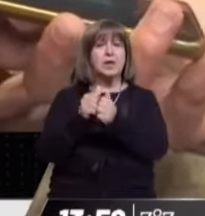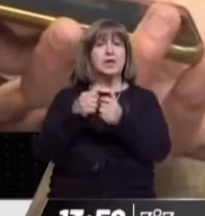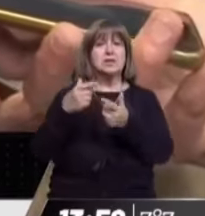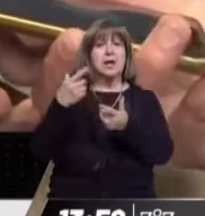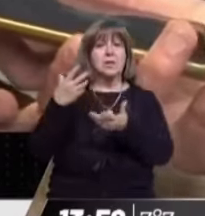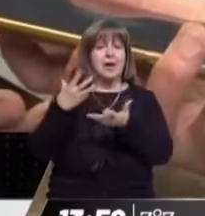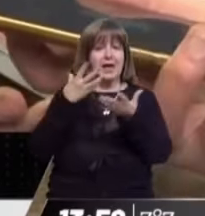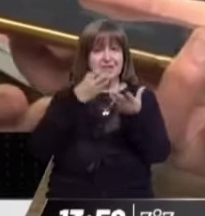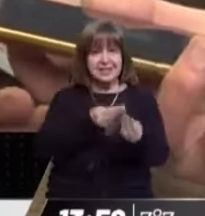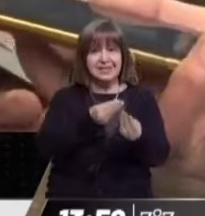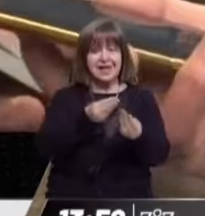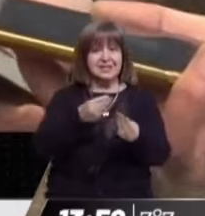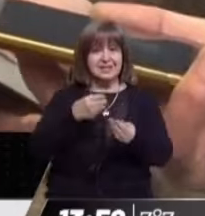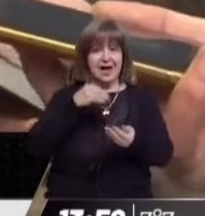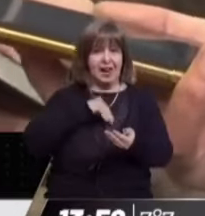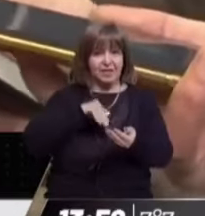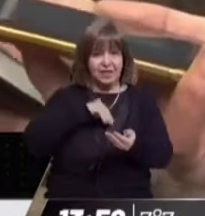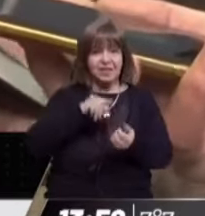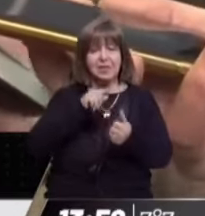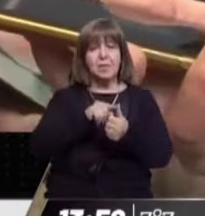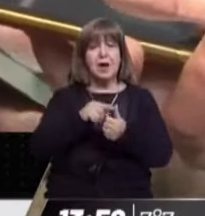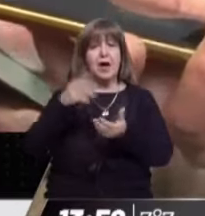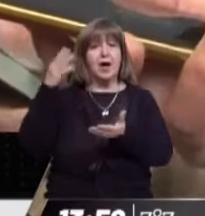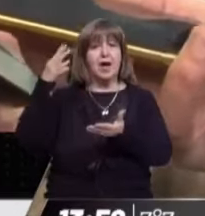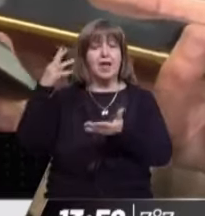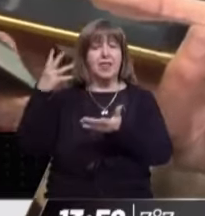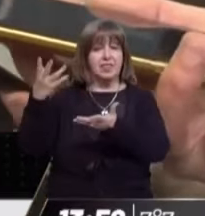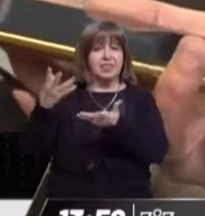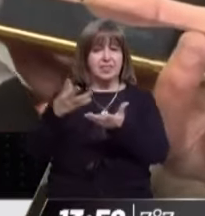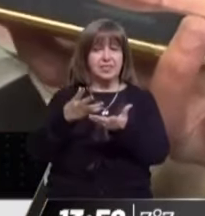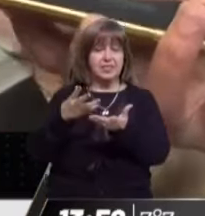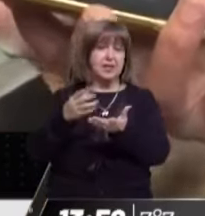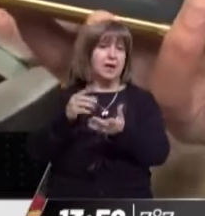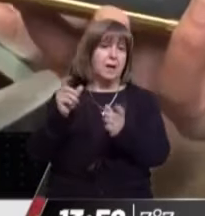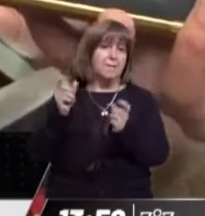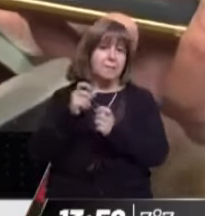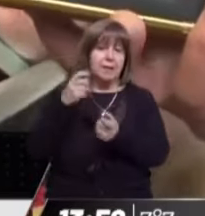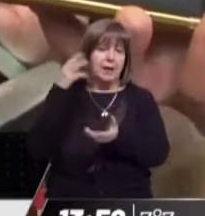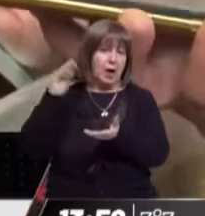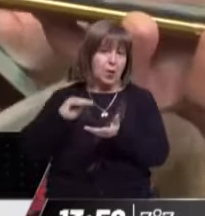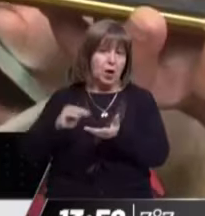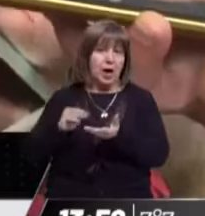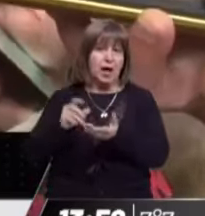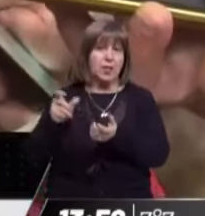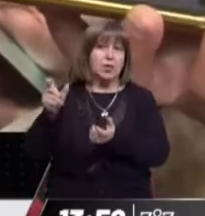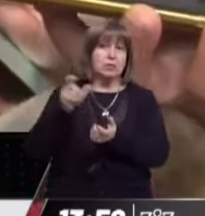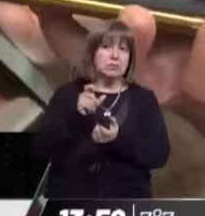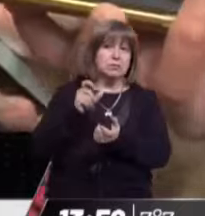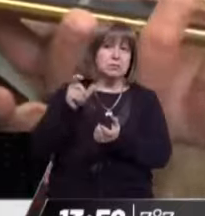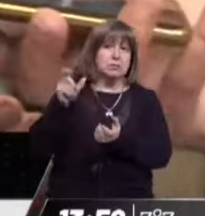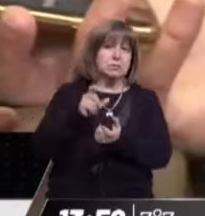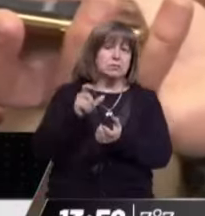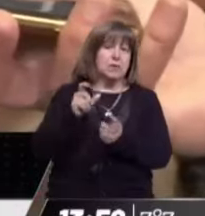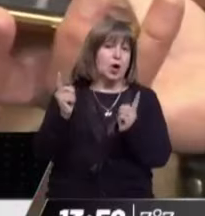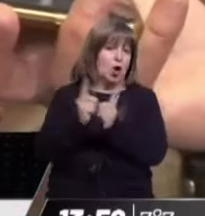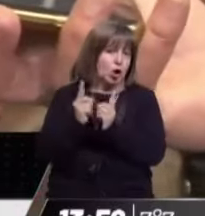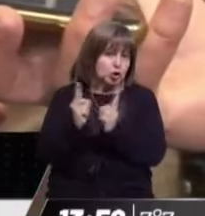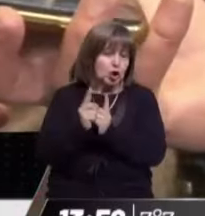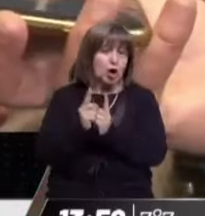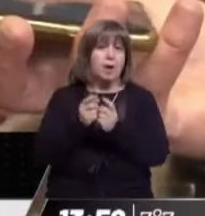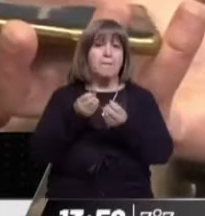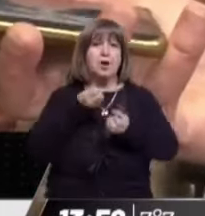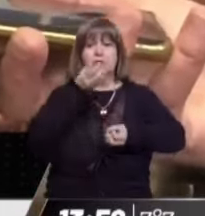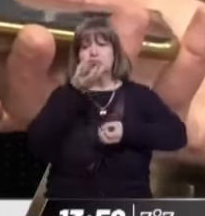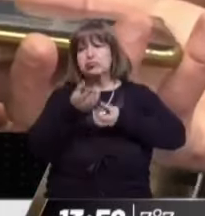Guillén, y de la defensa fueron muy escuetas las preguntas, atento que el relato